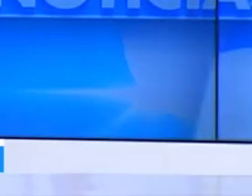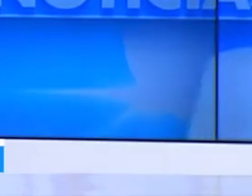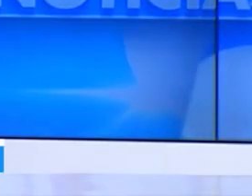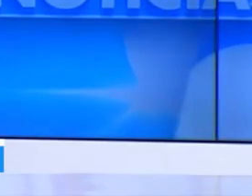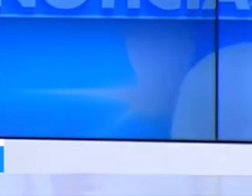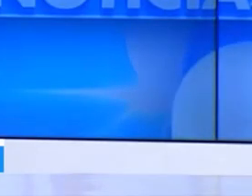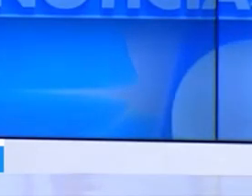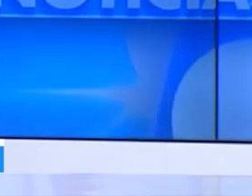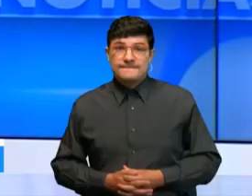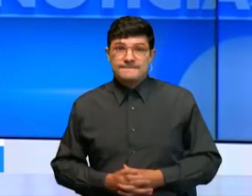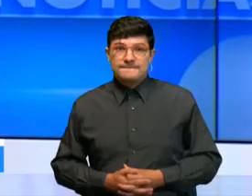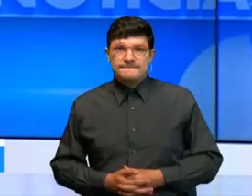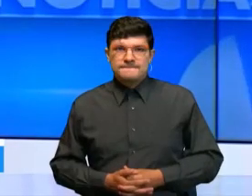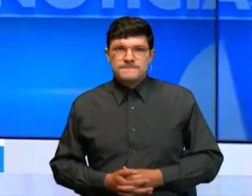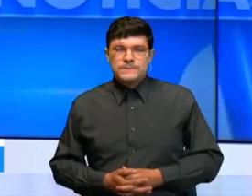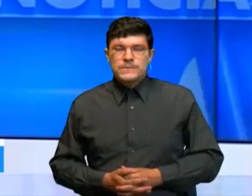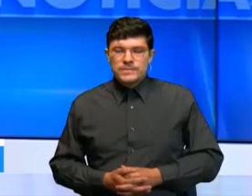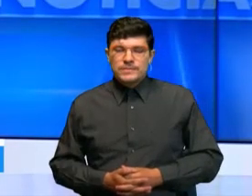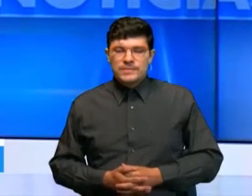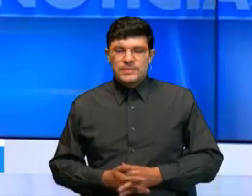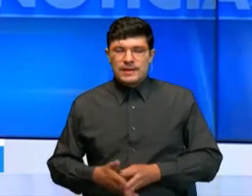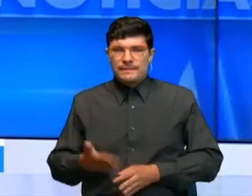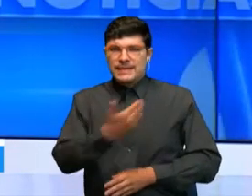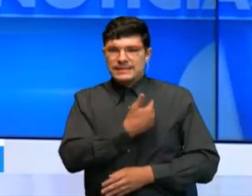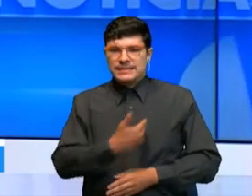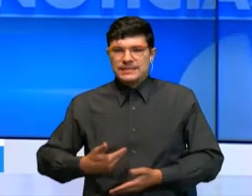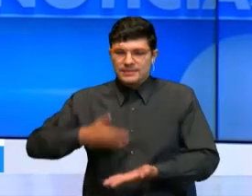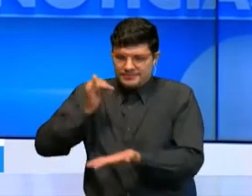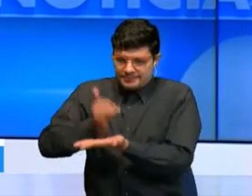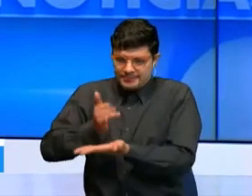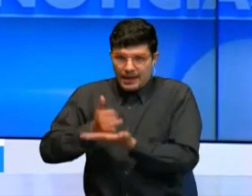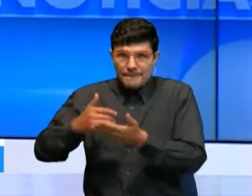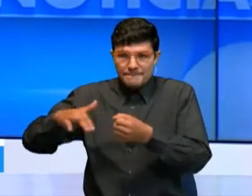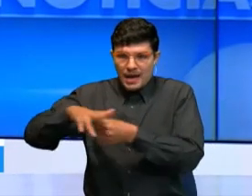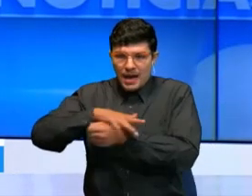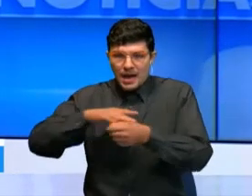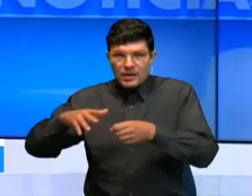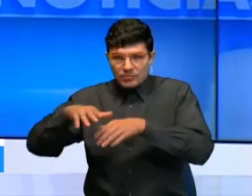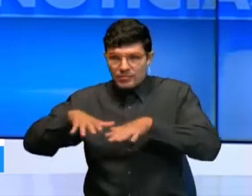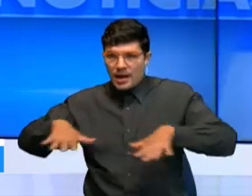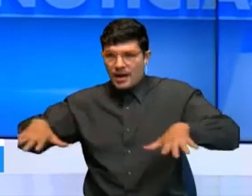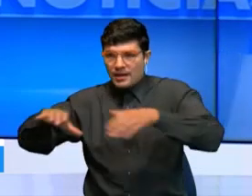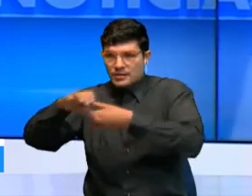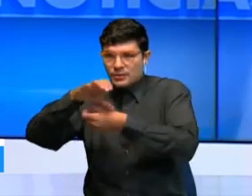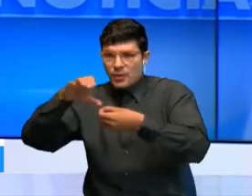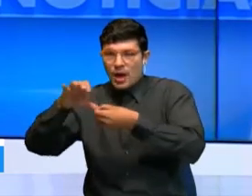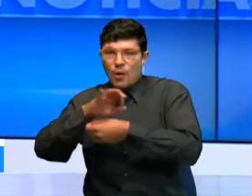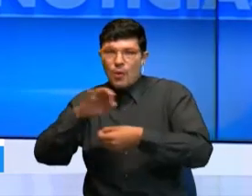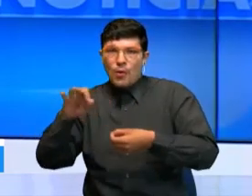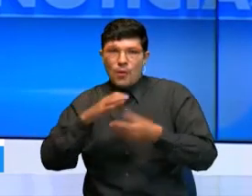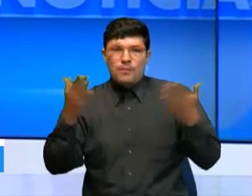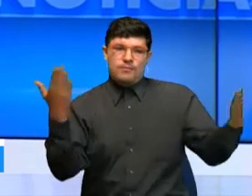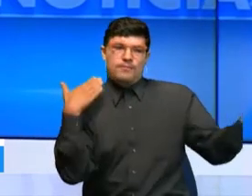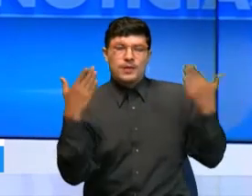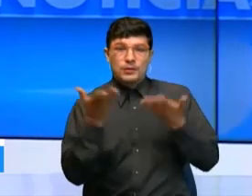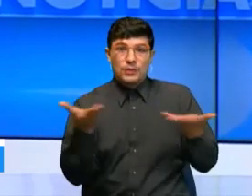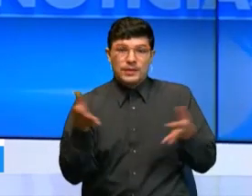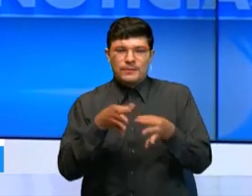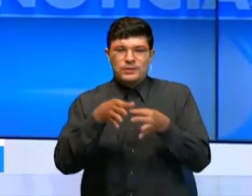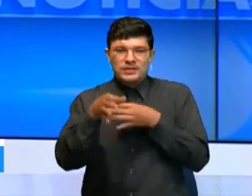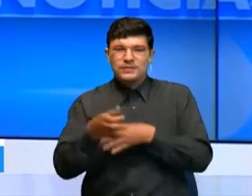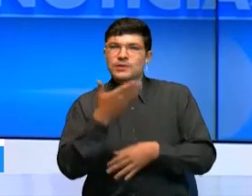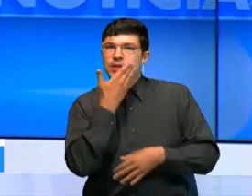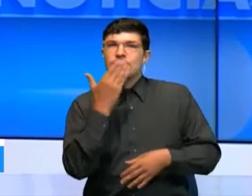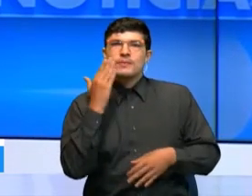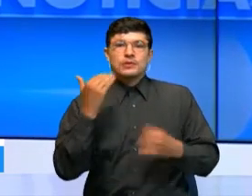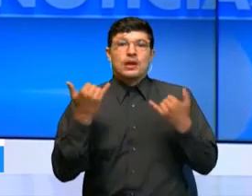los presidentes de las juntas de acción comunal tanto urbanas como rurales del municipio de barbosa se reunieron con el nuevo comandante del tercer distrito